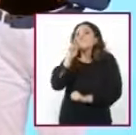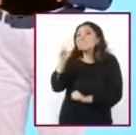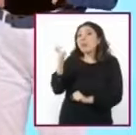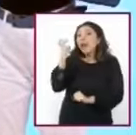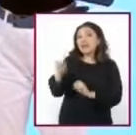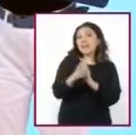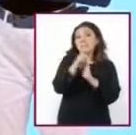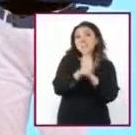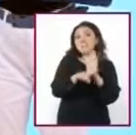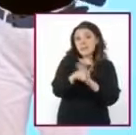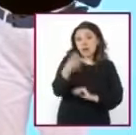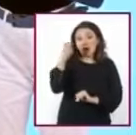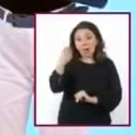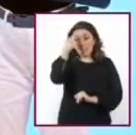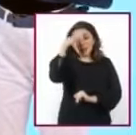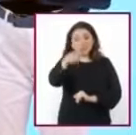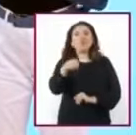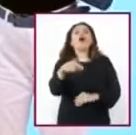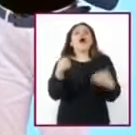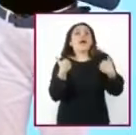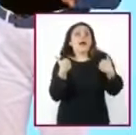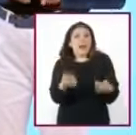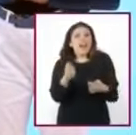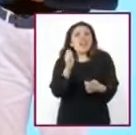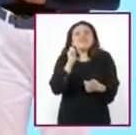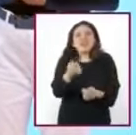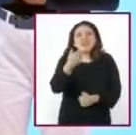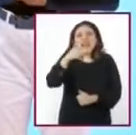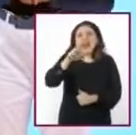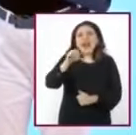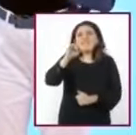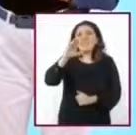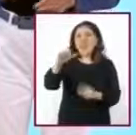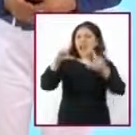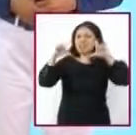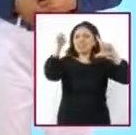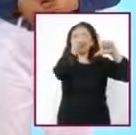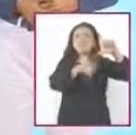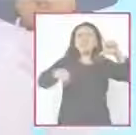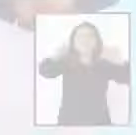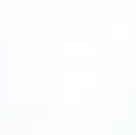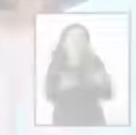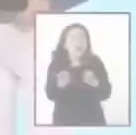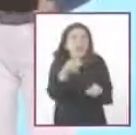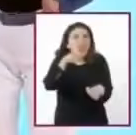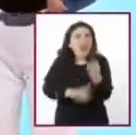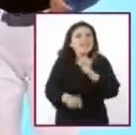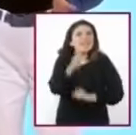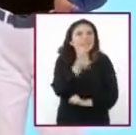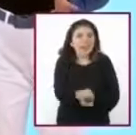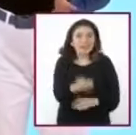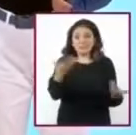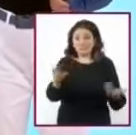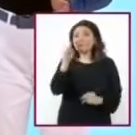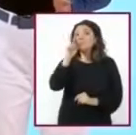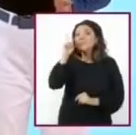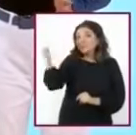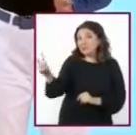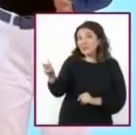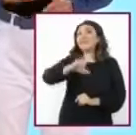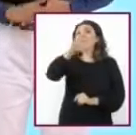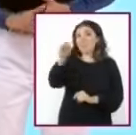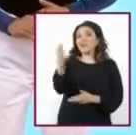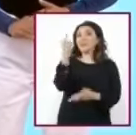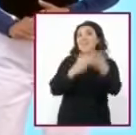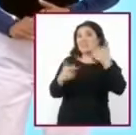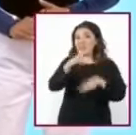el siguiente video, el cual les explicará qué es una gráfica circular y cuáles son sus elementos. Viajemos al video y en